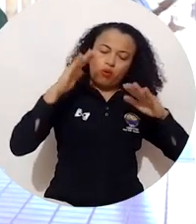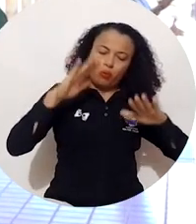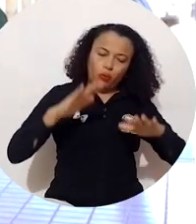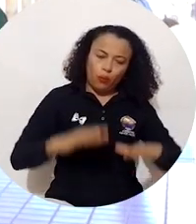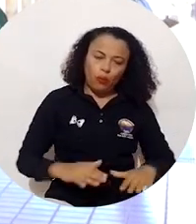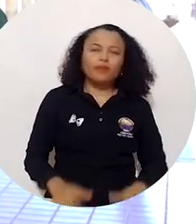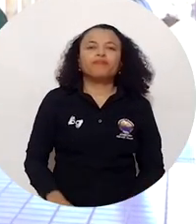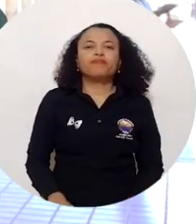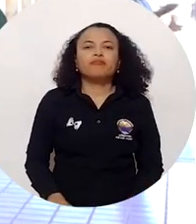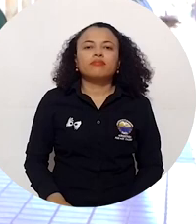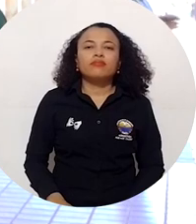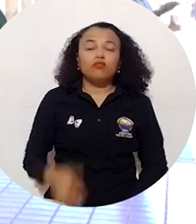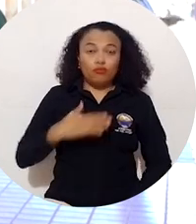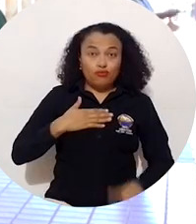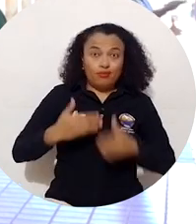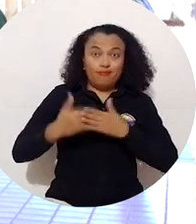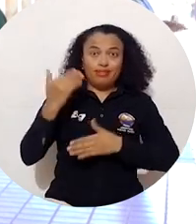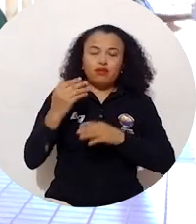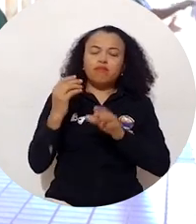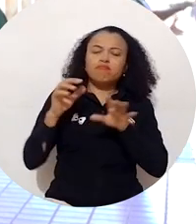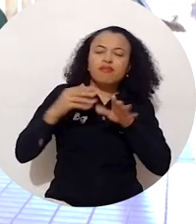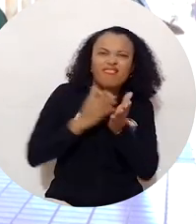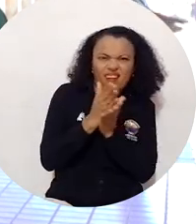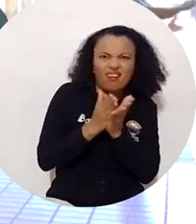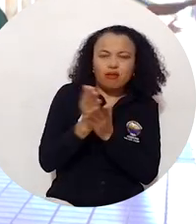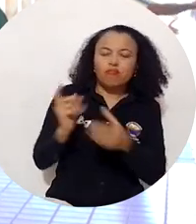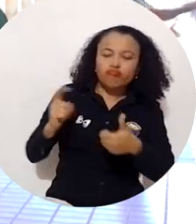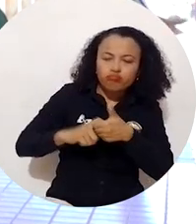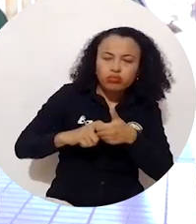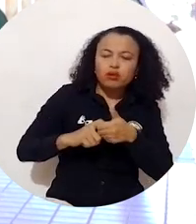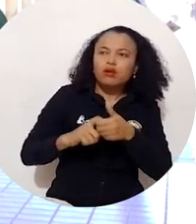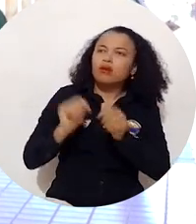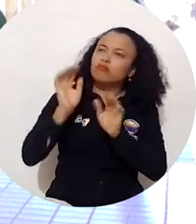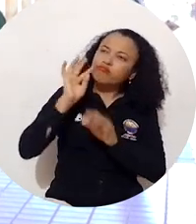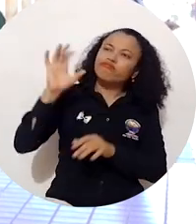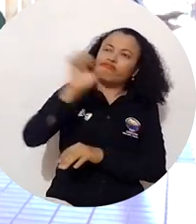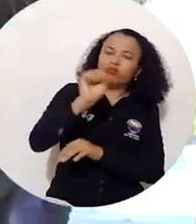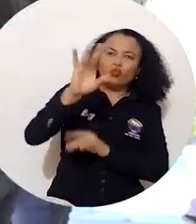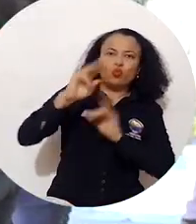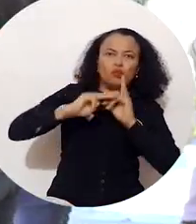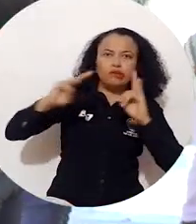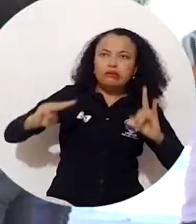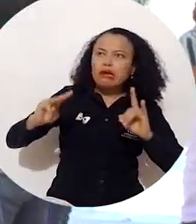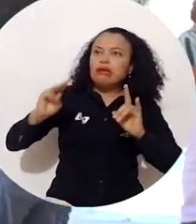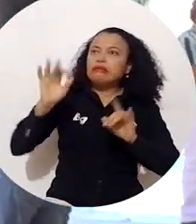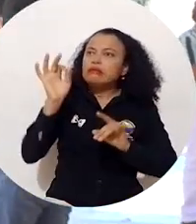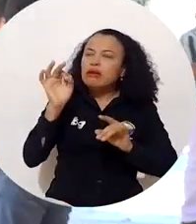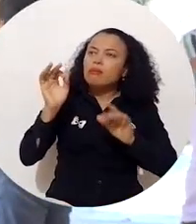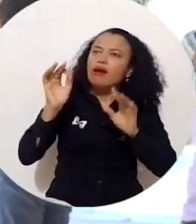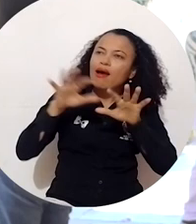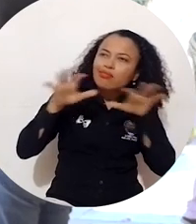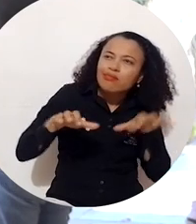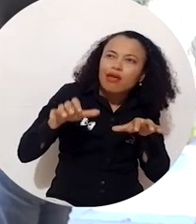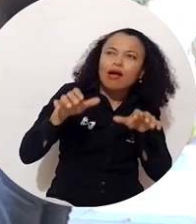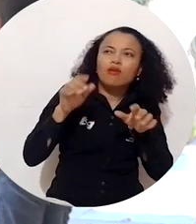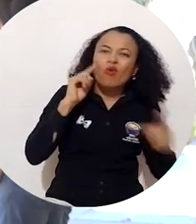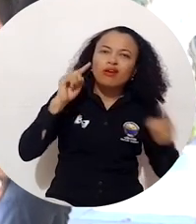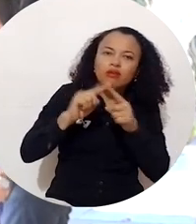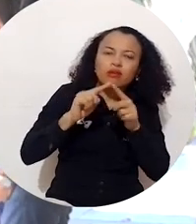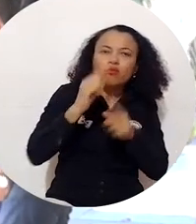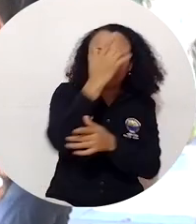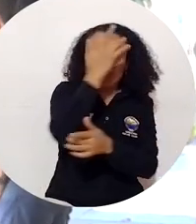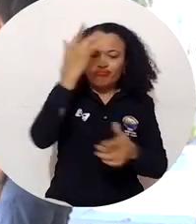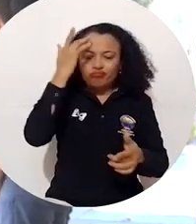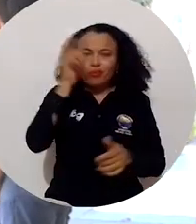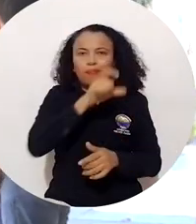que estoy en la carrera, la universidad se ha preocupado siempre por llevar actividades, estrategias en pro de la salud